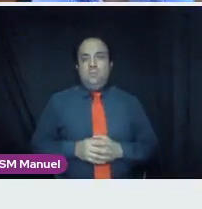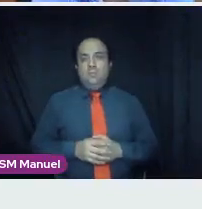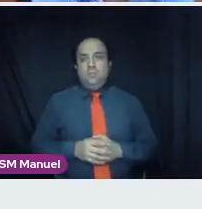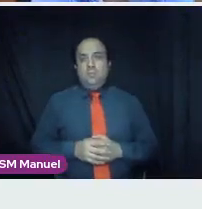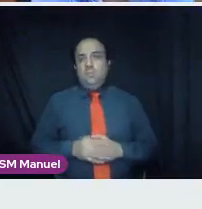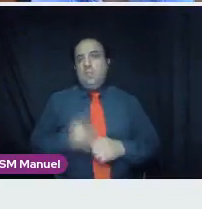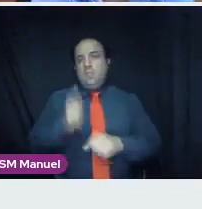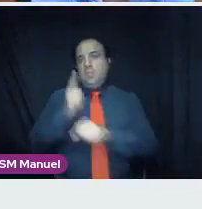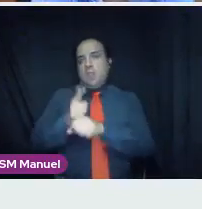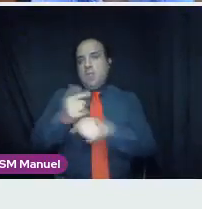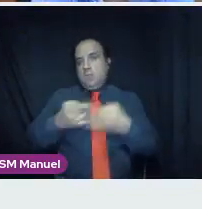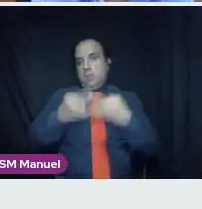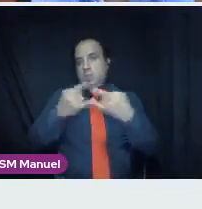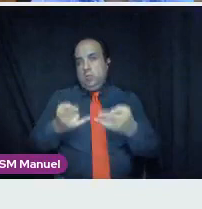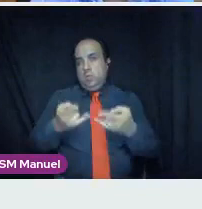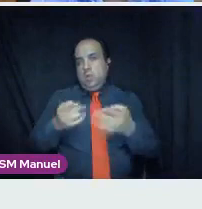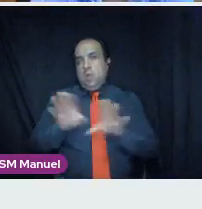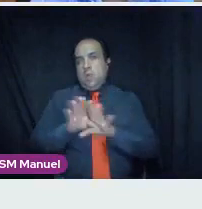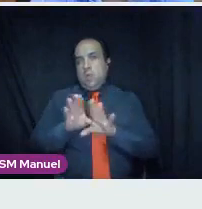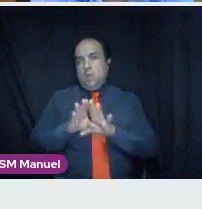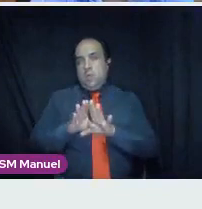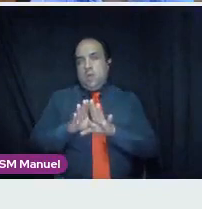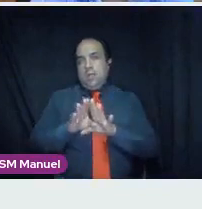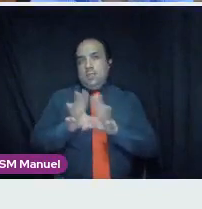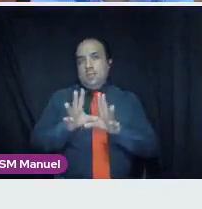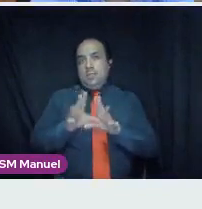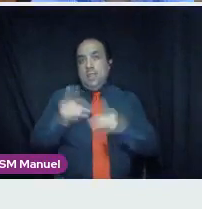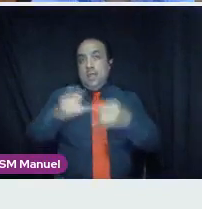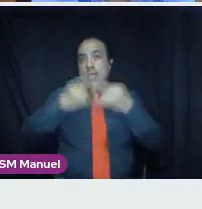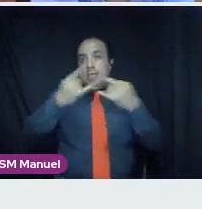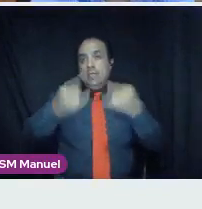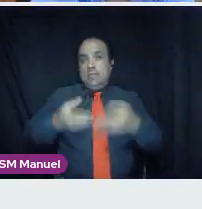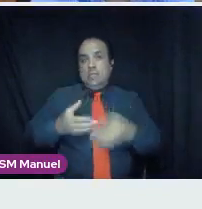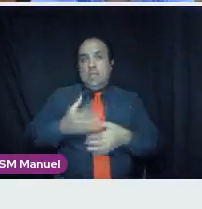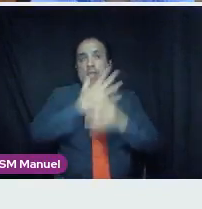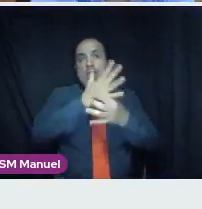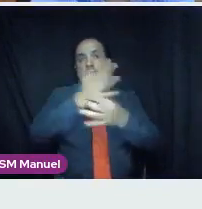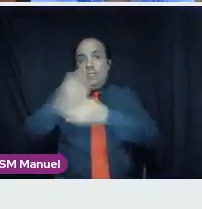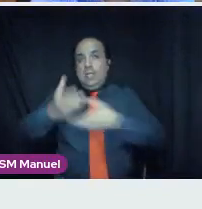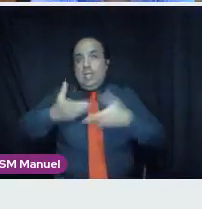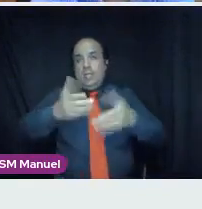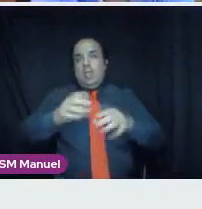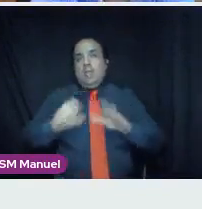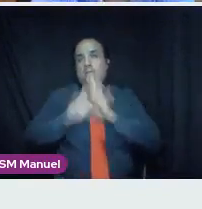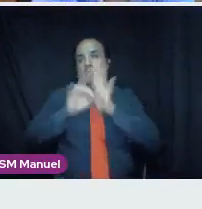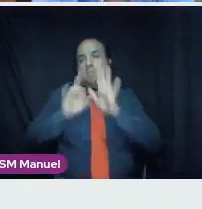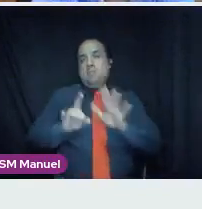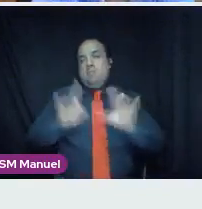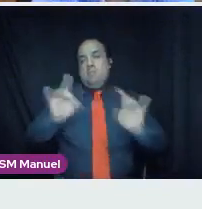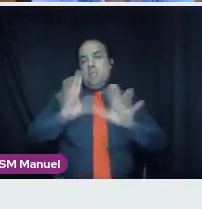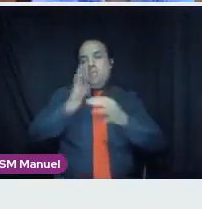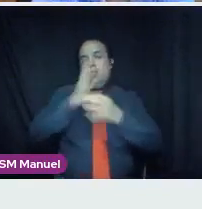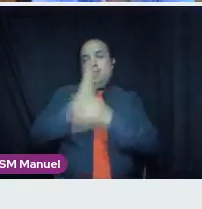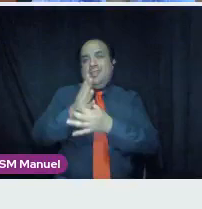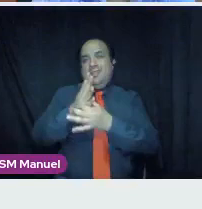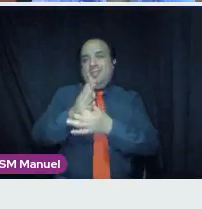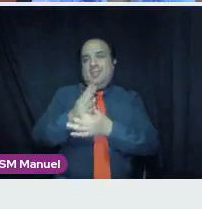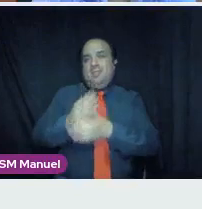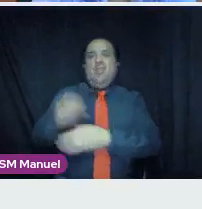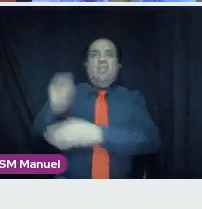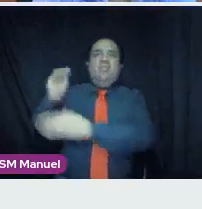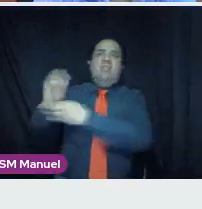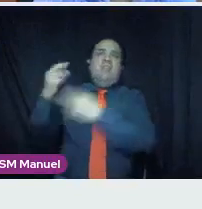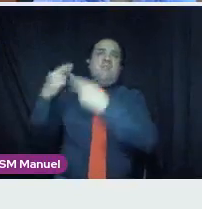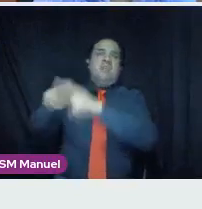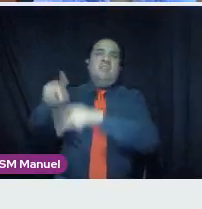como estas, me permitiré decirles como leyendas urbanas acerca de no le hagas caso a la maestra, está loca. O